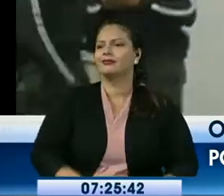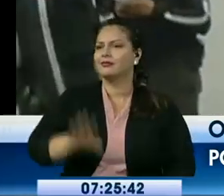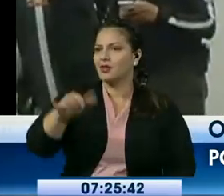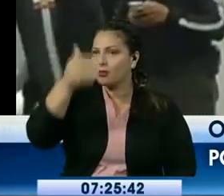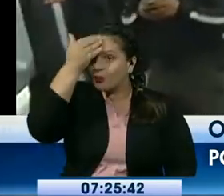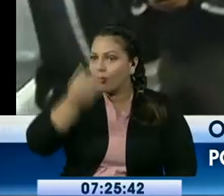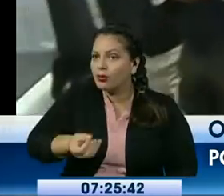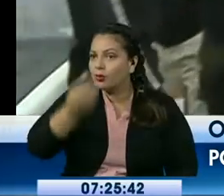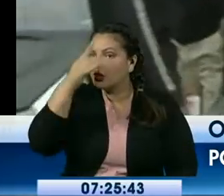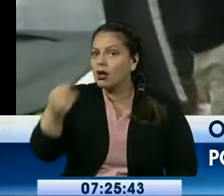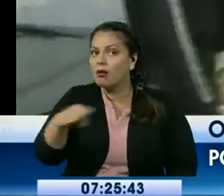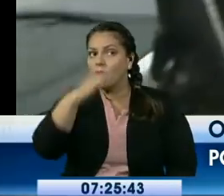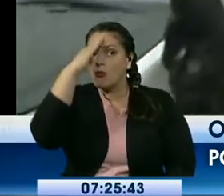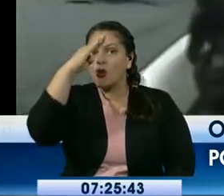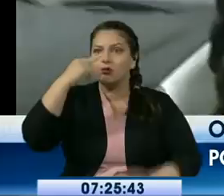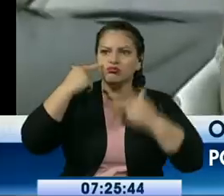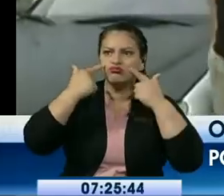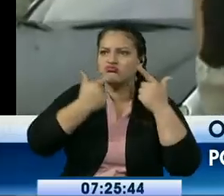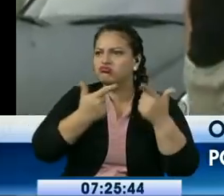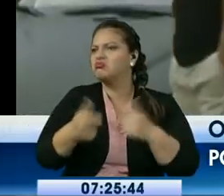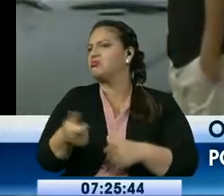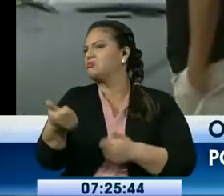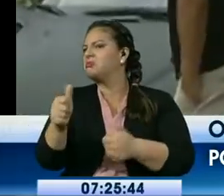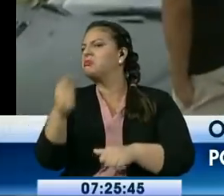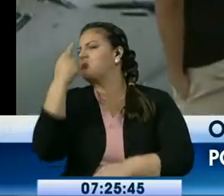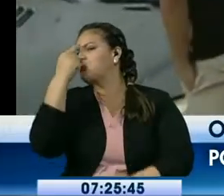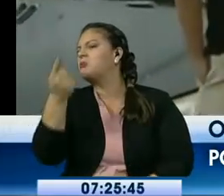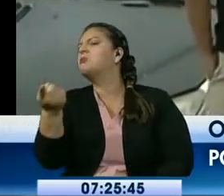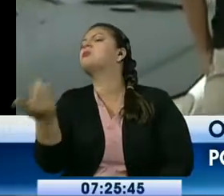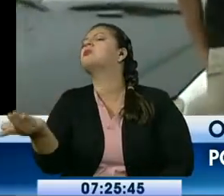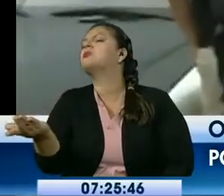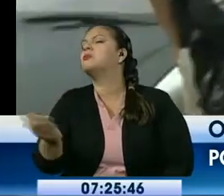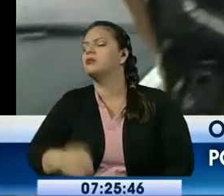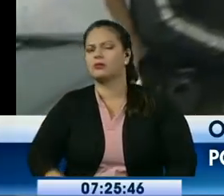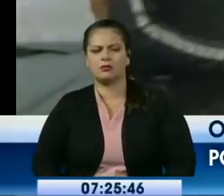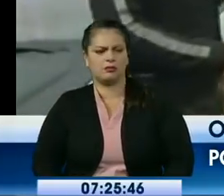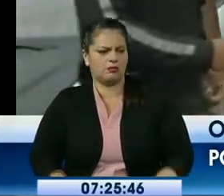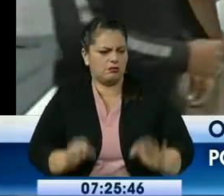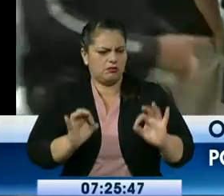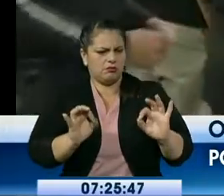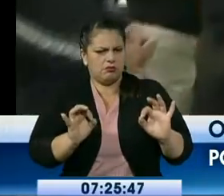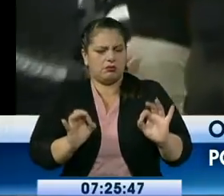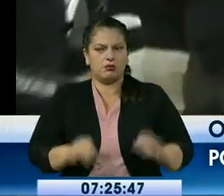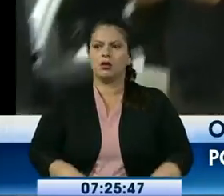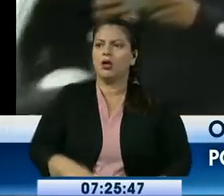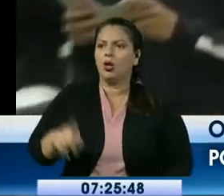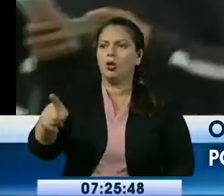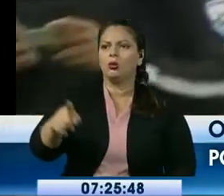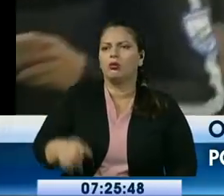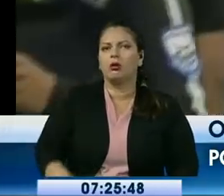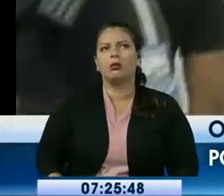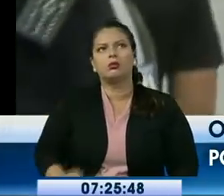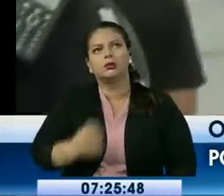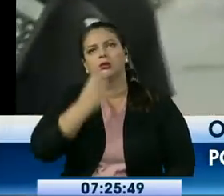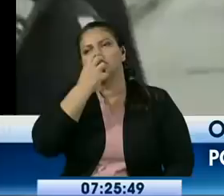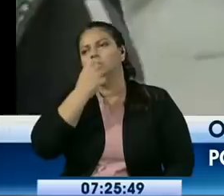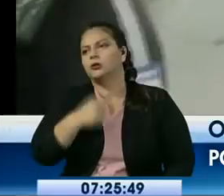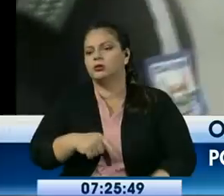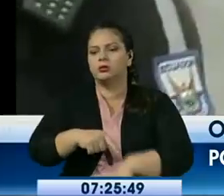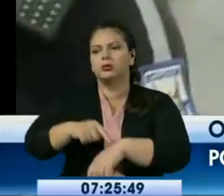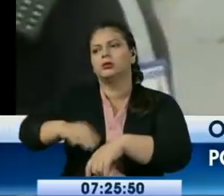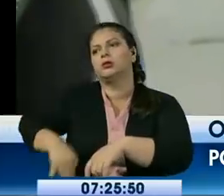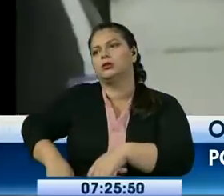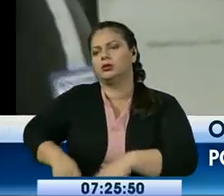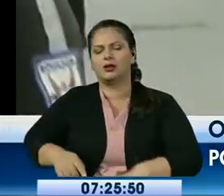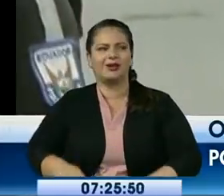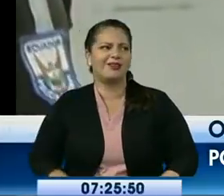haciendo esto para controlar un poco la delincuencia. ¿Le incomoda perder unos minutos de su tiempo y de repente va al trabajo, a su lugar de estudio? A la universidad, sí, estoy perdiendo